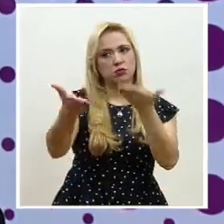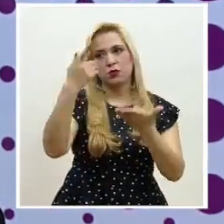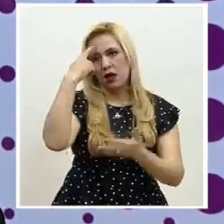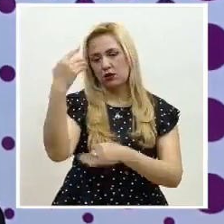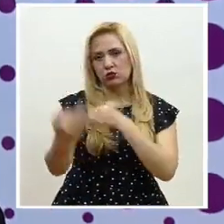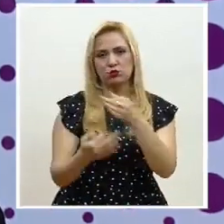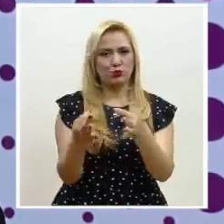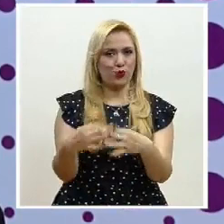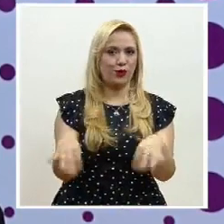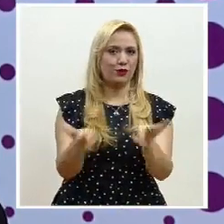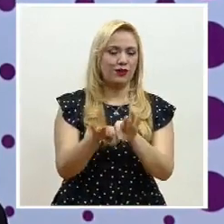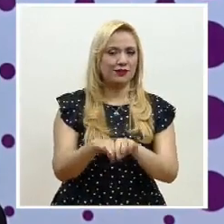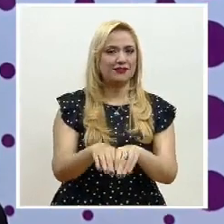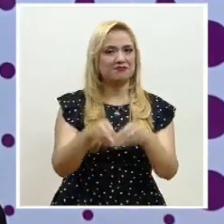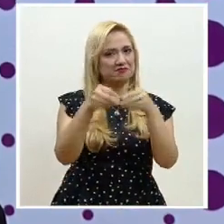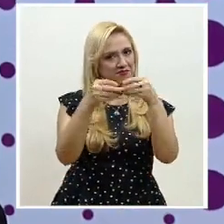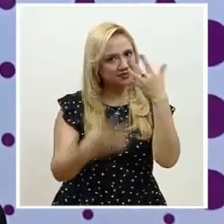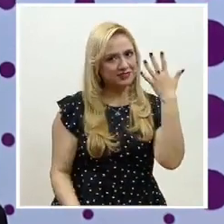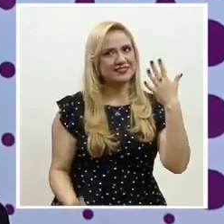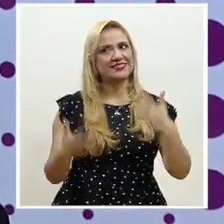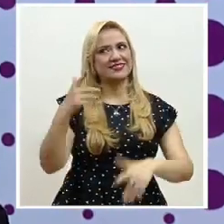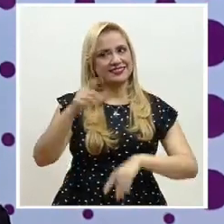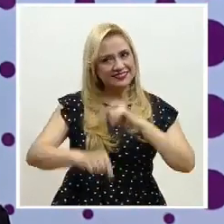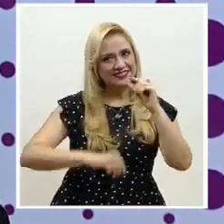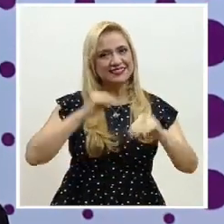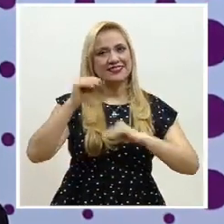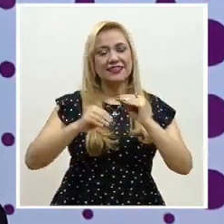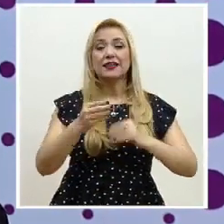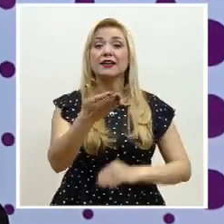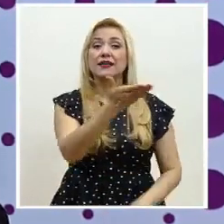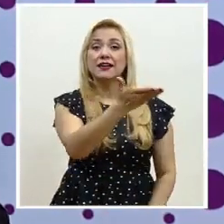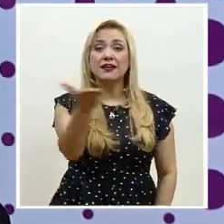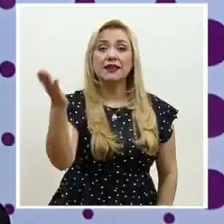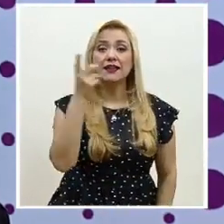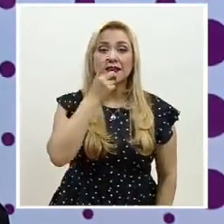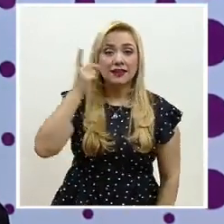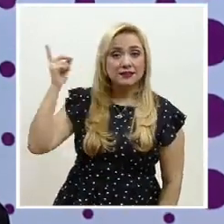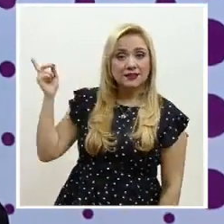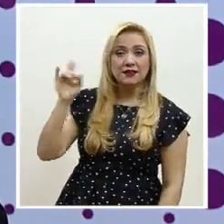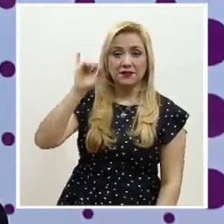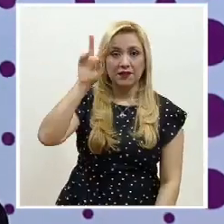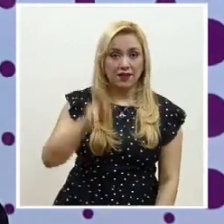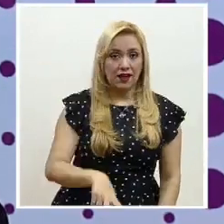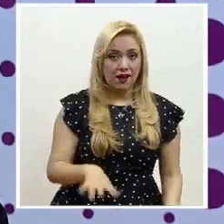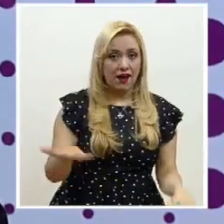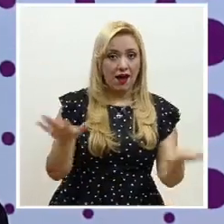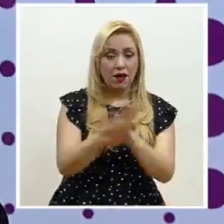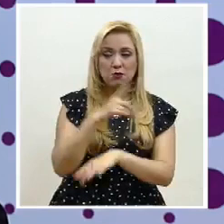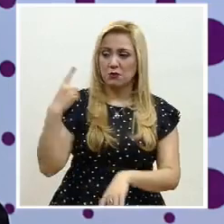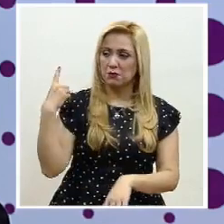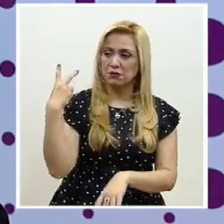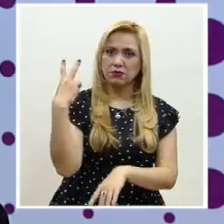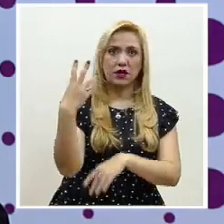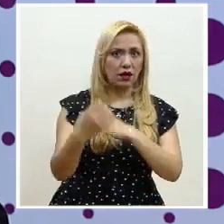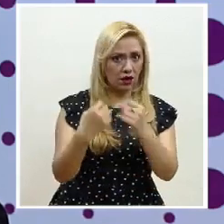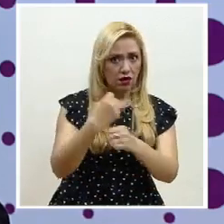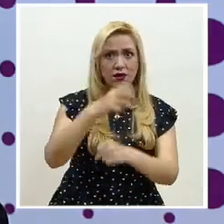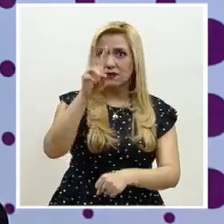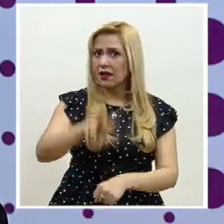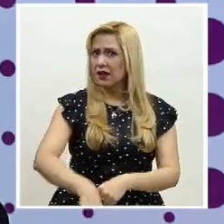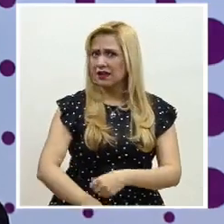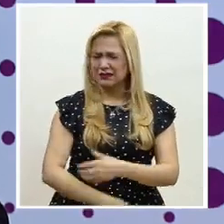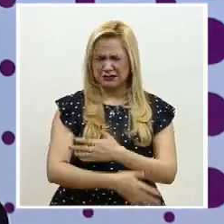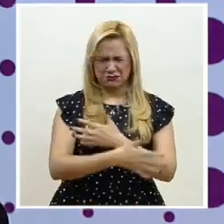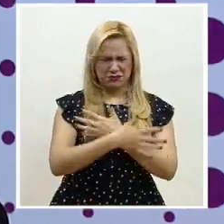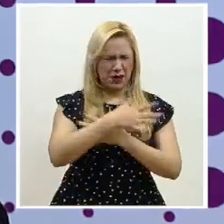pues sin duda tenemos todavía una agenda, pero creo además enfatizarle al público que este cambio del que hablabas, pues se ha dado en los últimos años, que ha sido un cambio impresionante